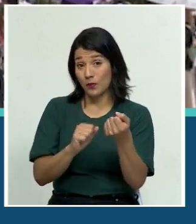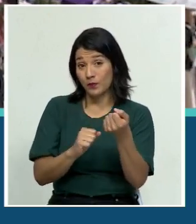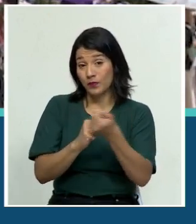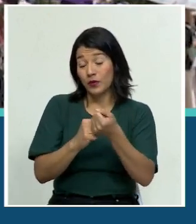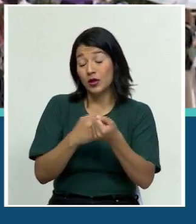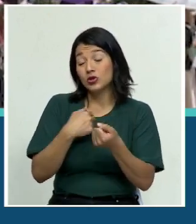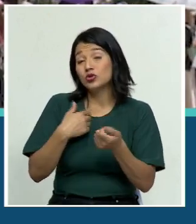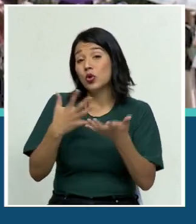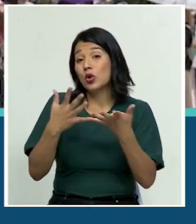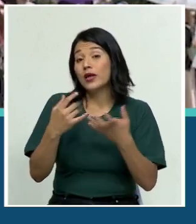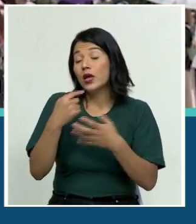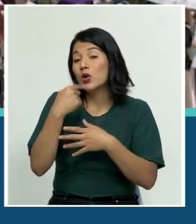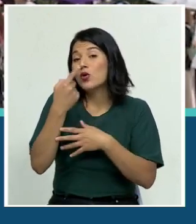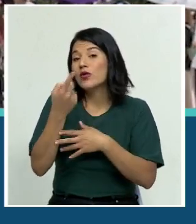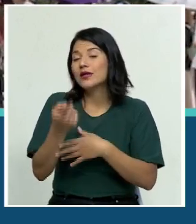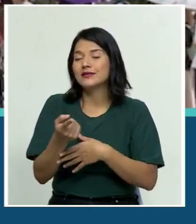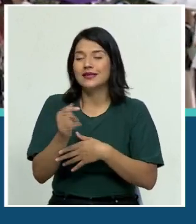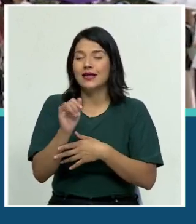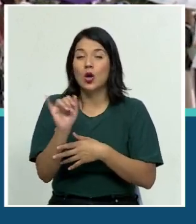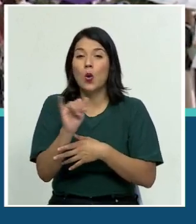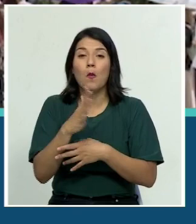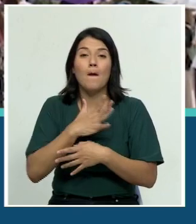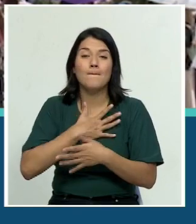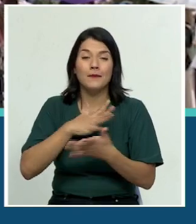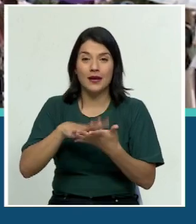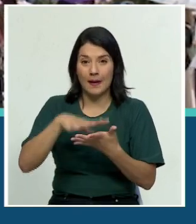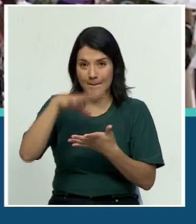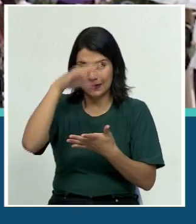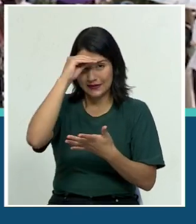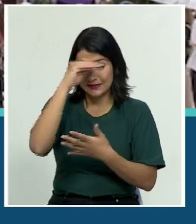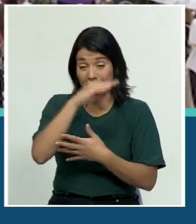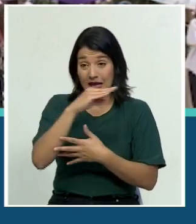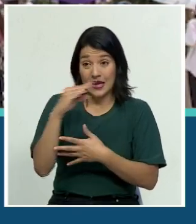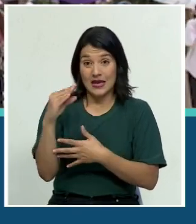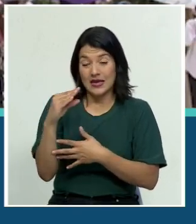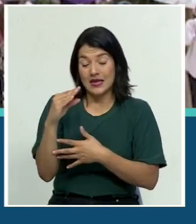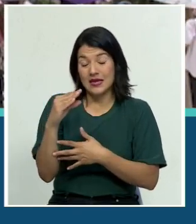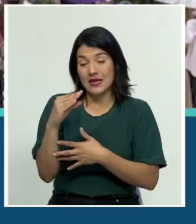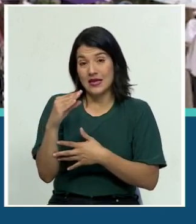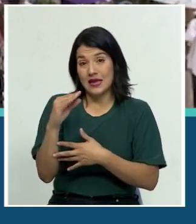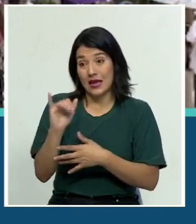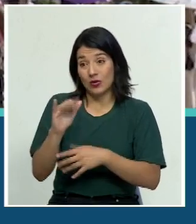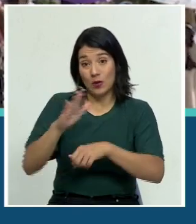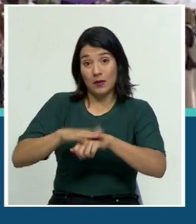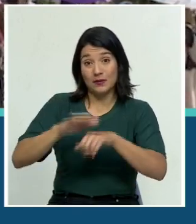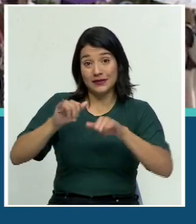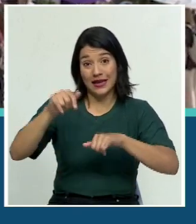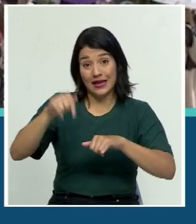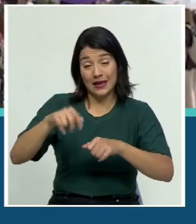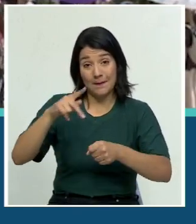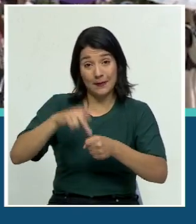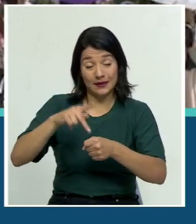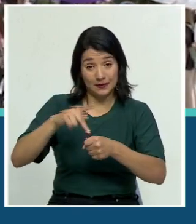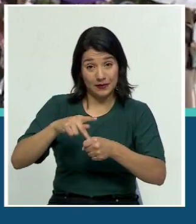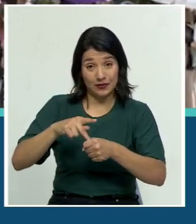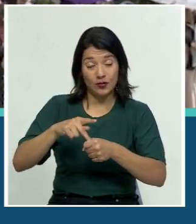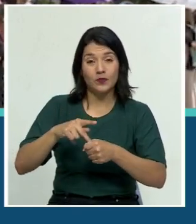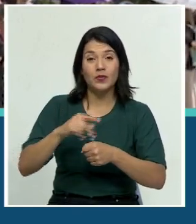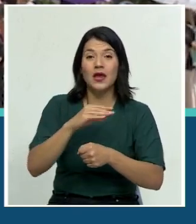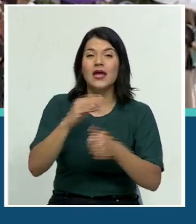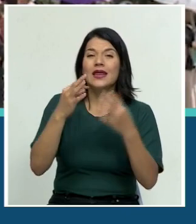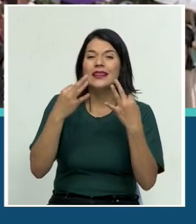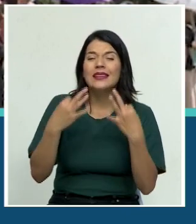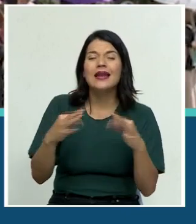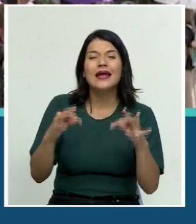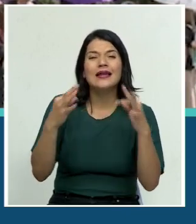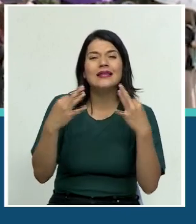señalar como ese aprendizaje y esa posición que nos tiene hoy aquí, incluso participando en esta actividad, tratando de ser